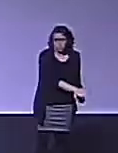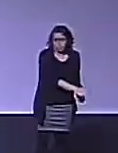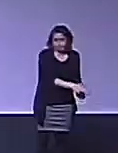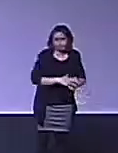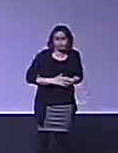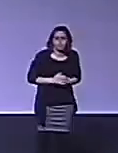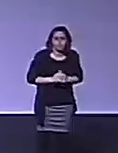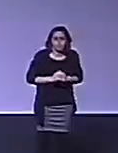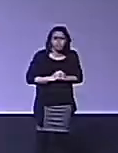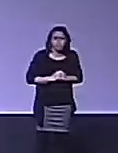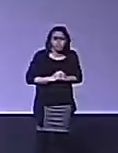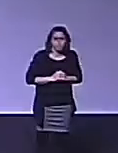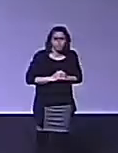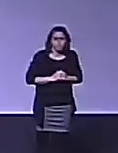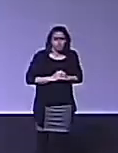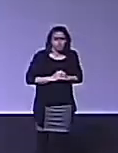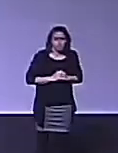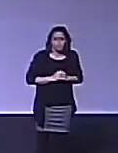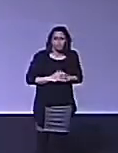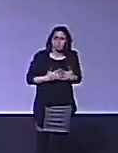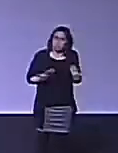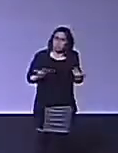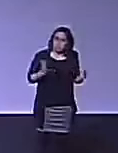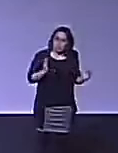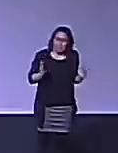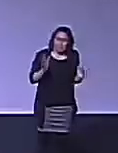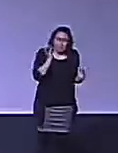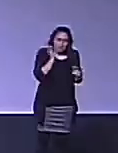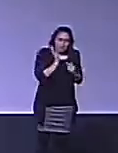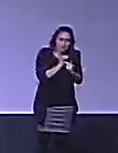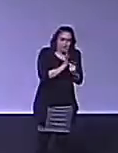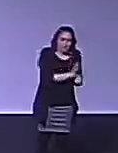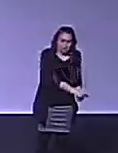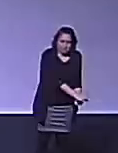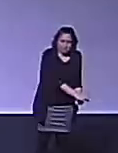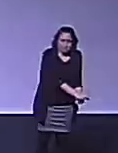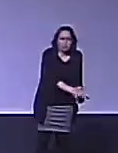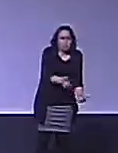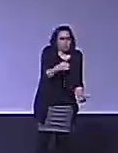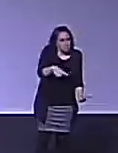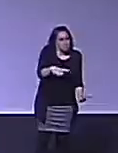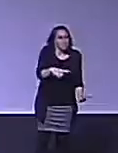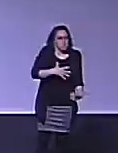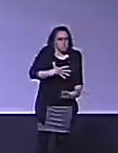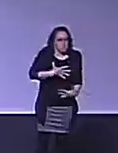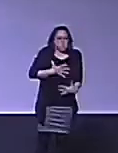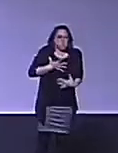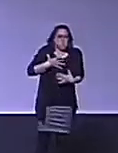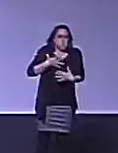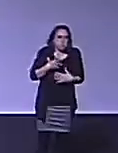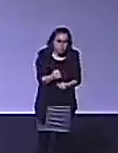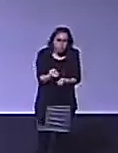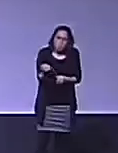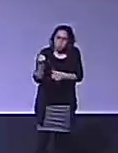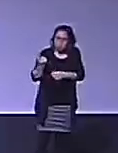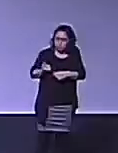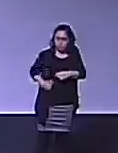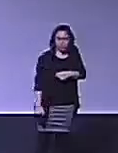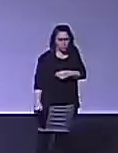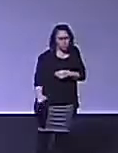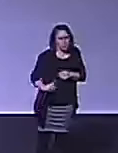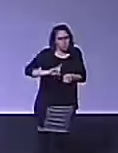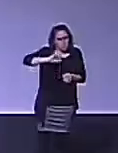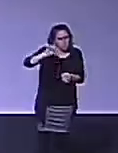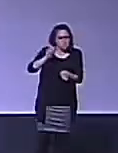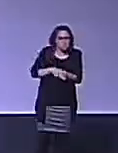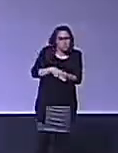mujer en una etapa en la que os atrevisteis a competir profesionalmente y a desarrollar aquello que os gustaba. Y supongo